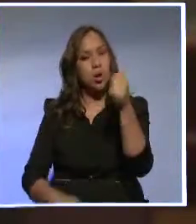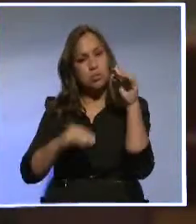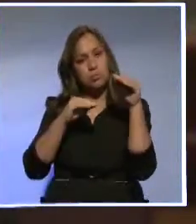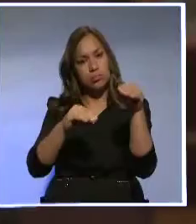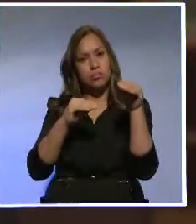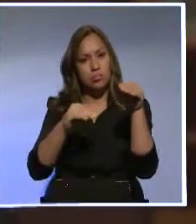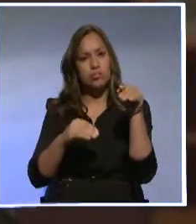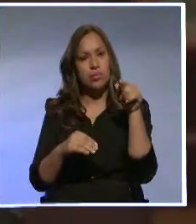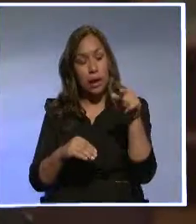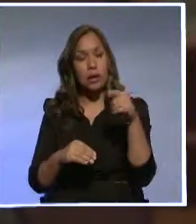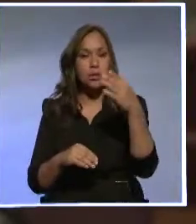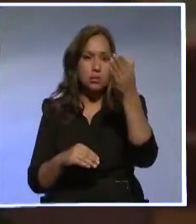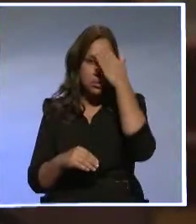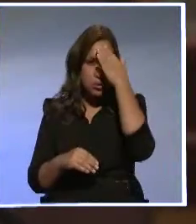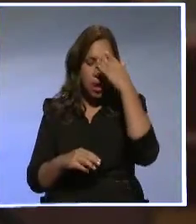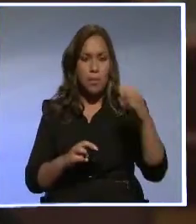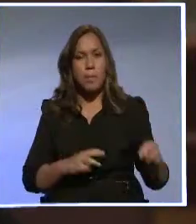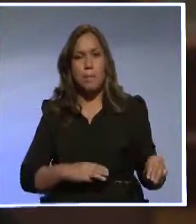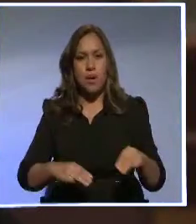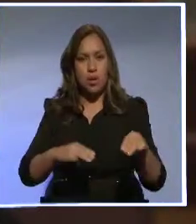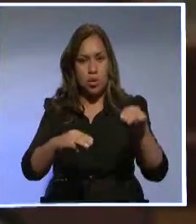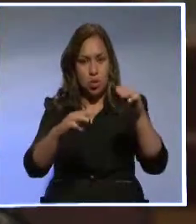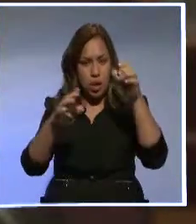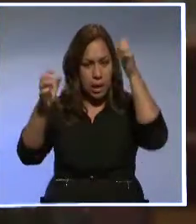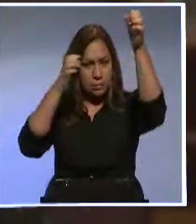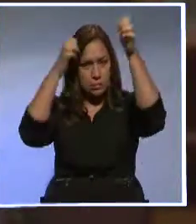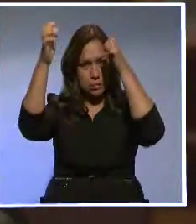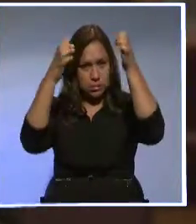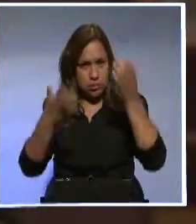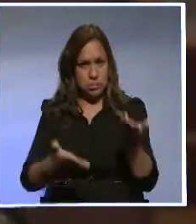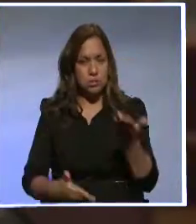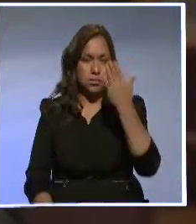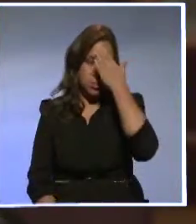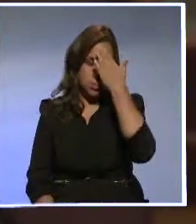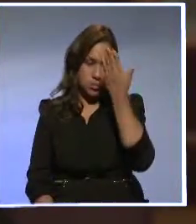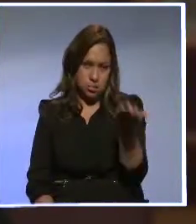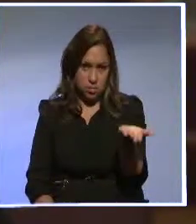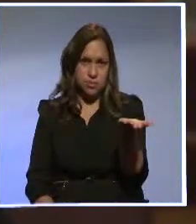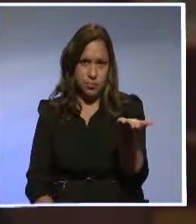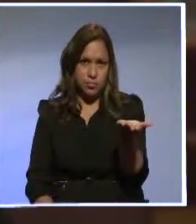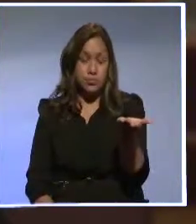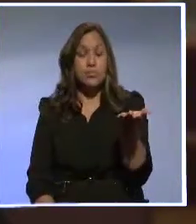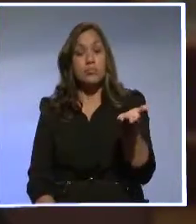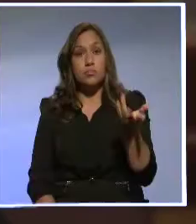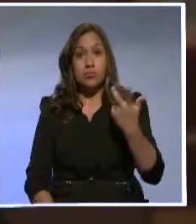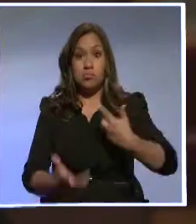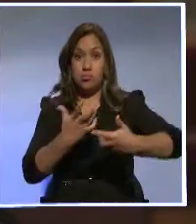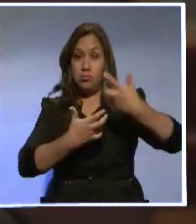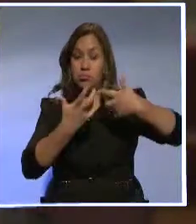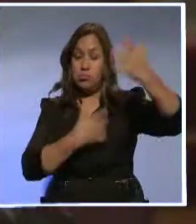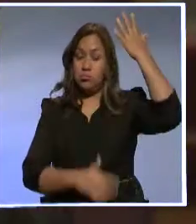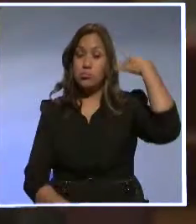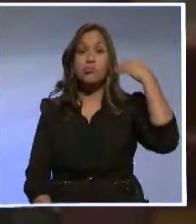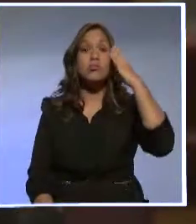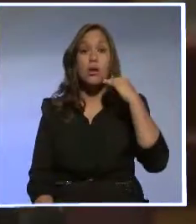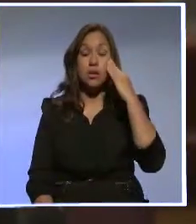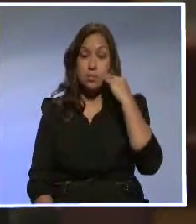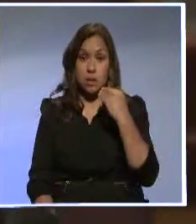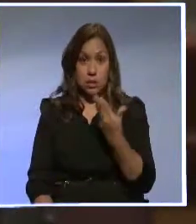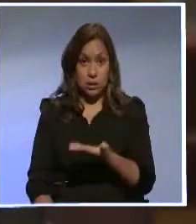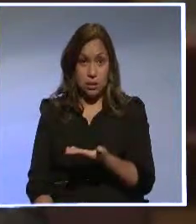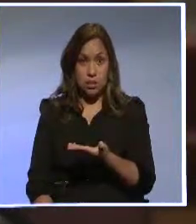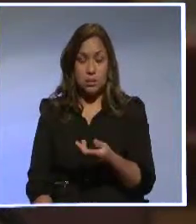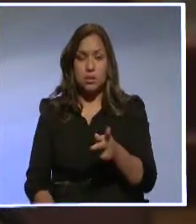transmitirle a aquel que no tenía ese conocimiento los conocimientos ancestrales no sólo se refiere a los temas